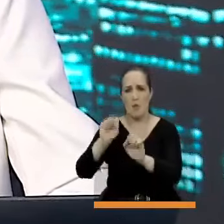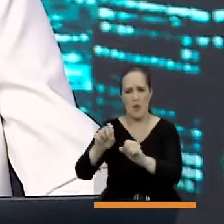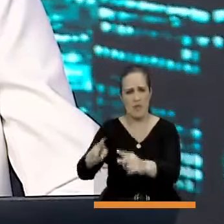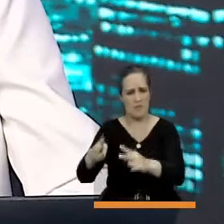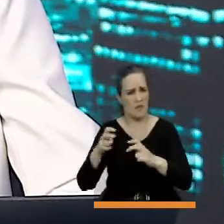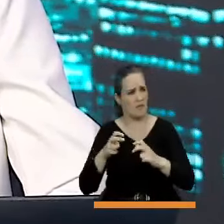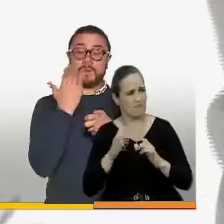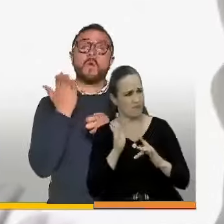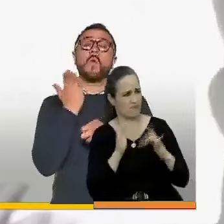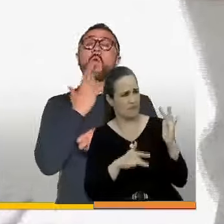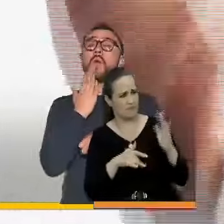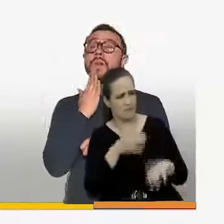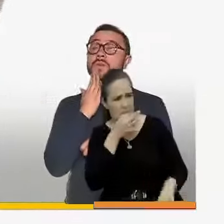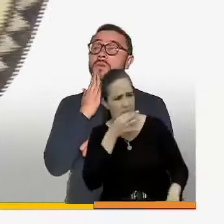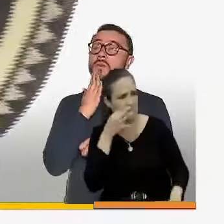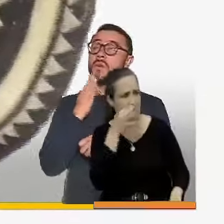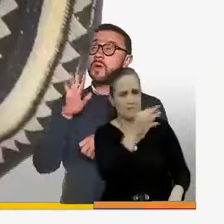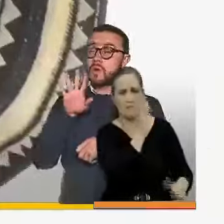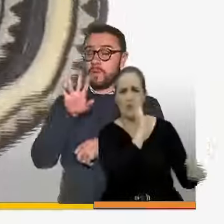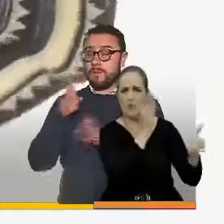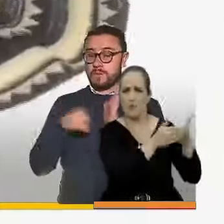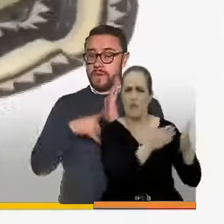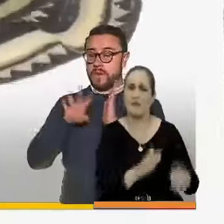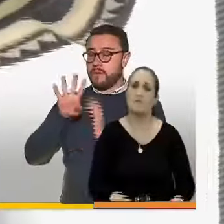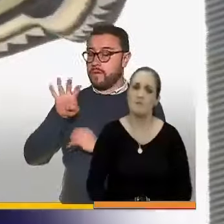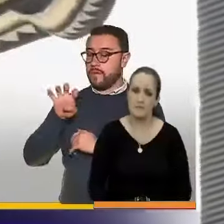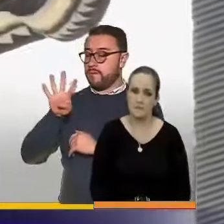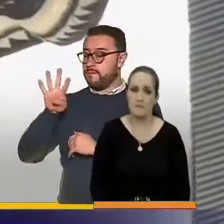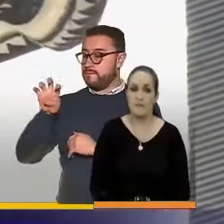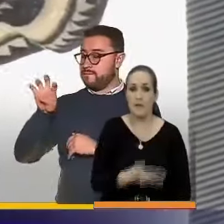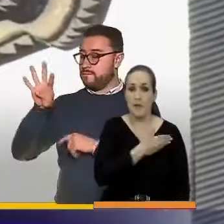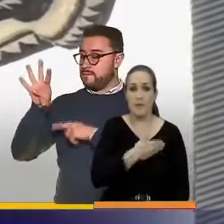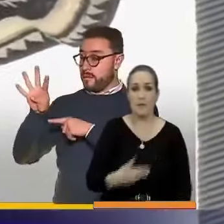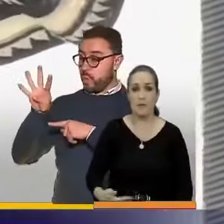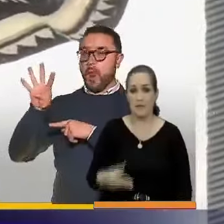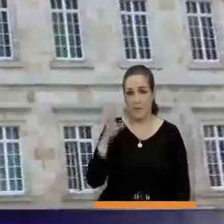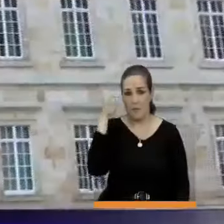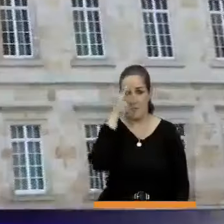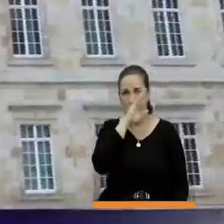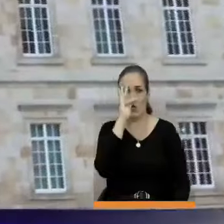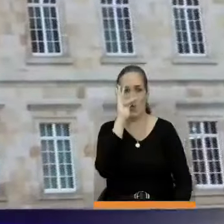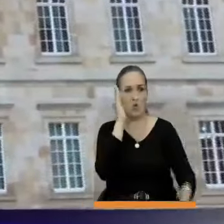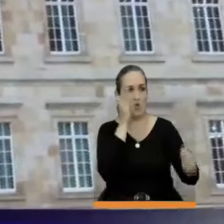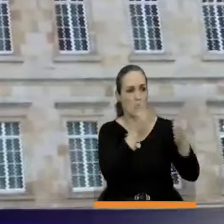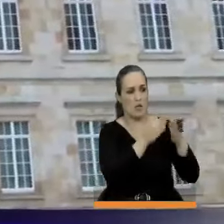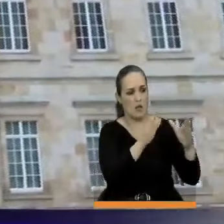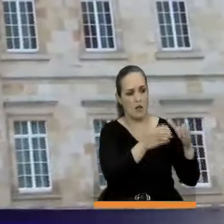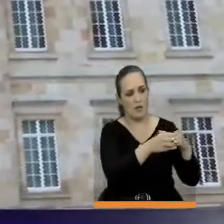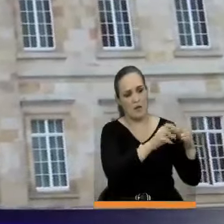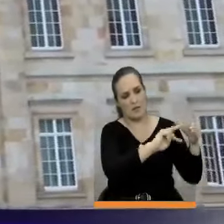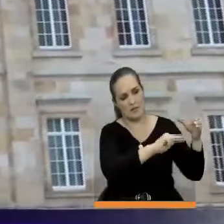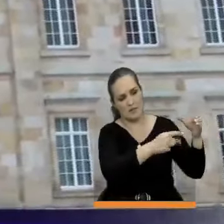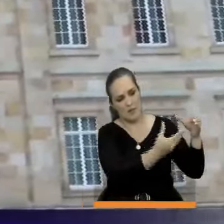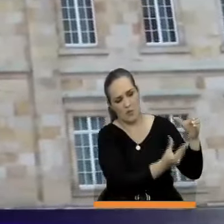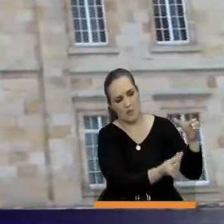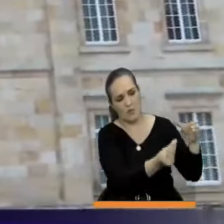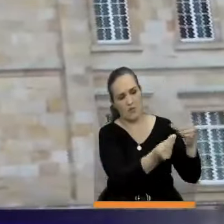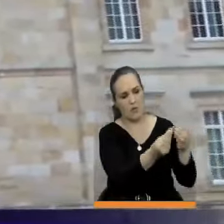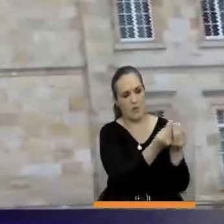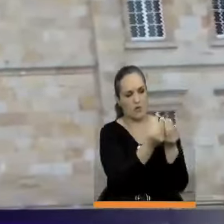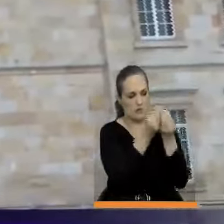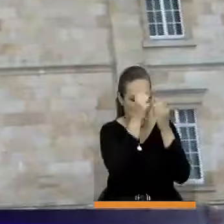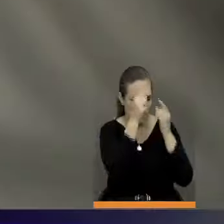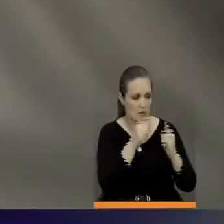Estado. El presidente Gustavo Petro presentó una tutela ante la sección segunda del Consejo de Estado, por